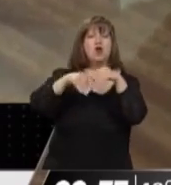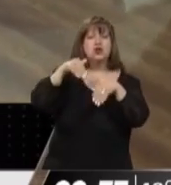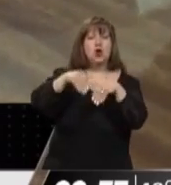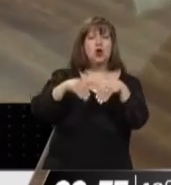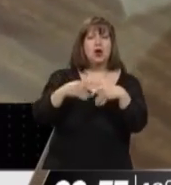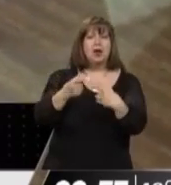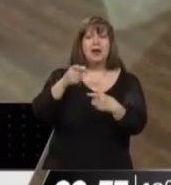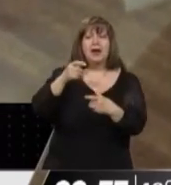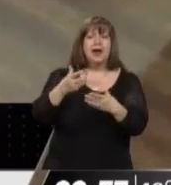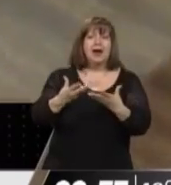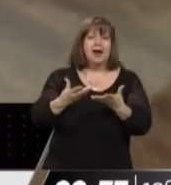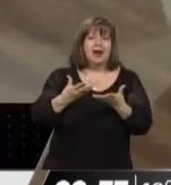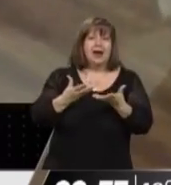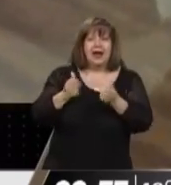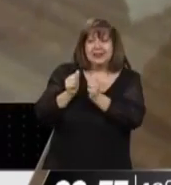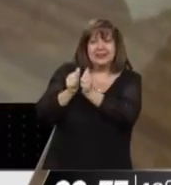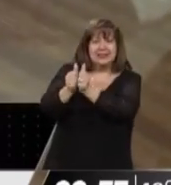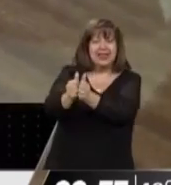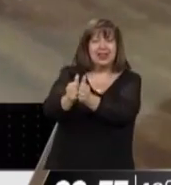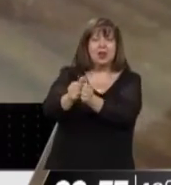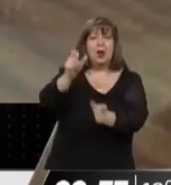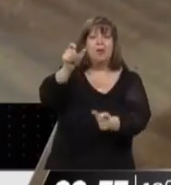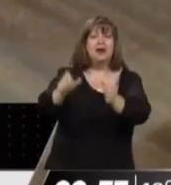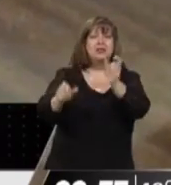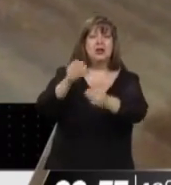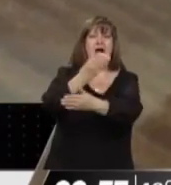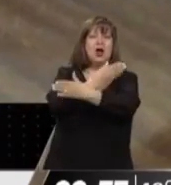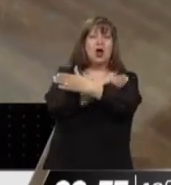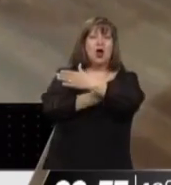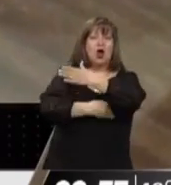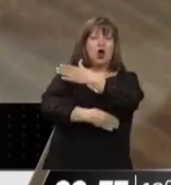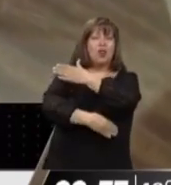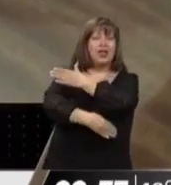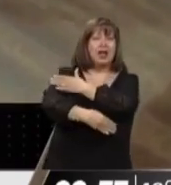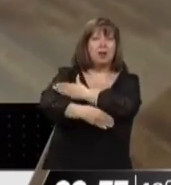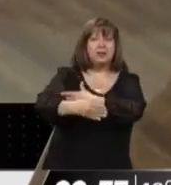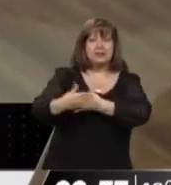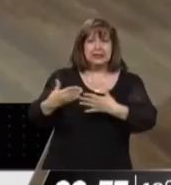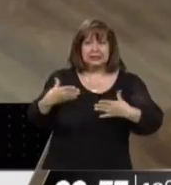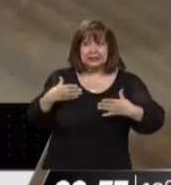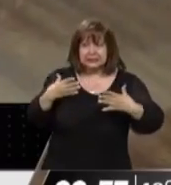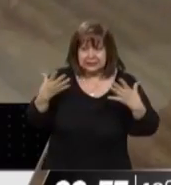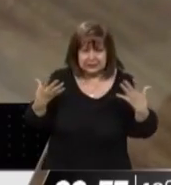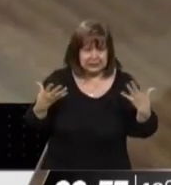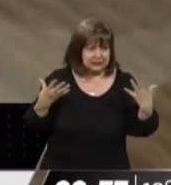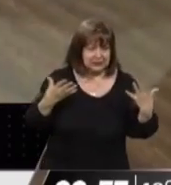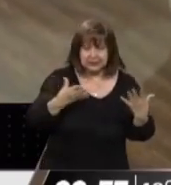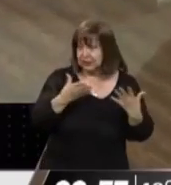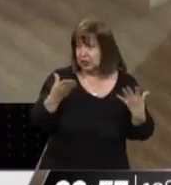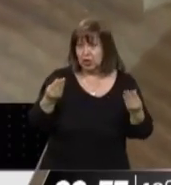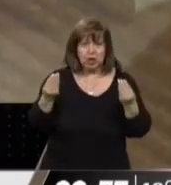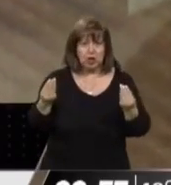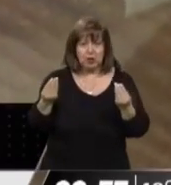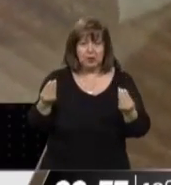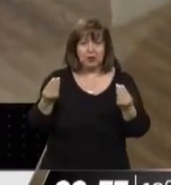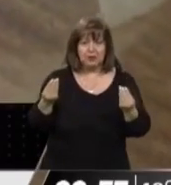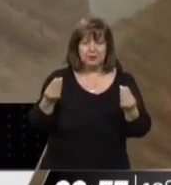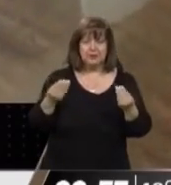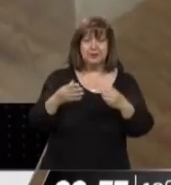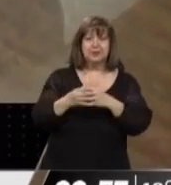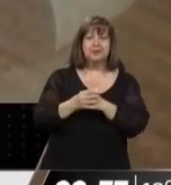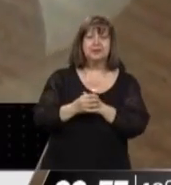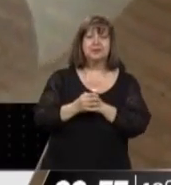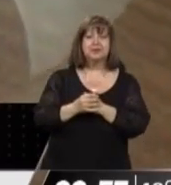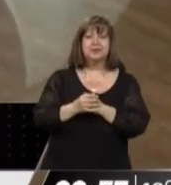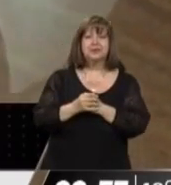en cuenta que son muchas las personas con discapacidad y que en algunas veces se ha encontrado con dificultad para poder emitir su voto